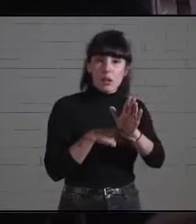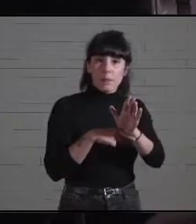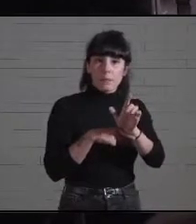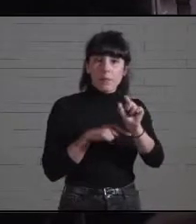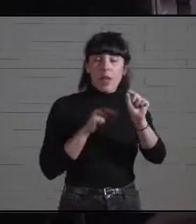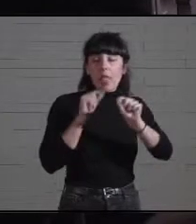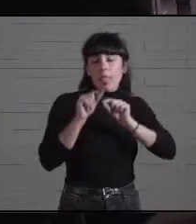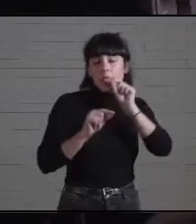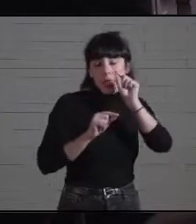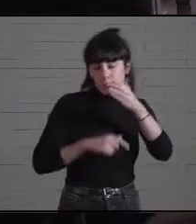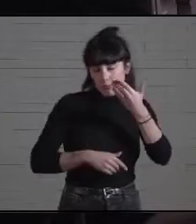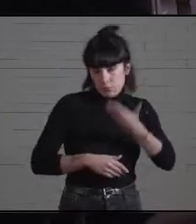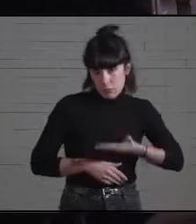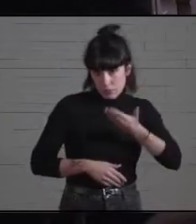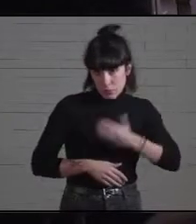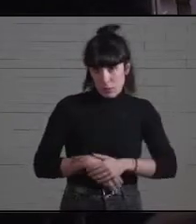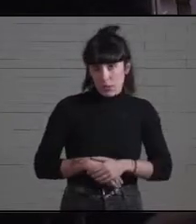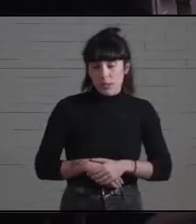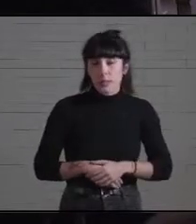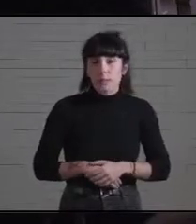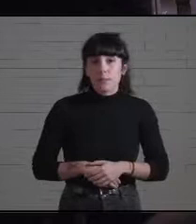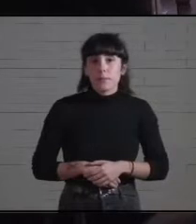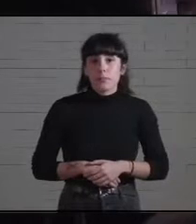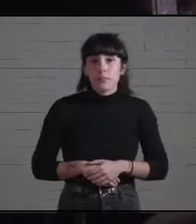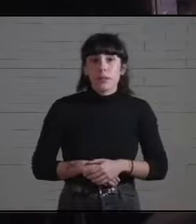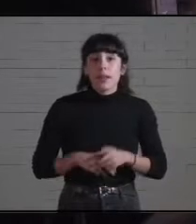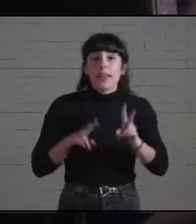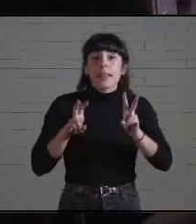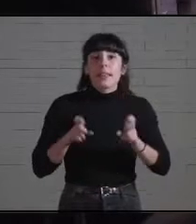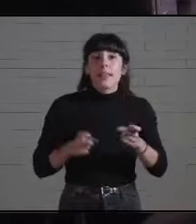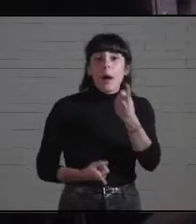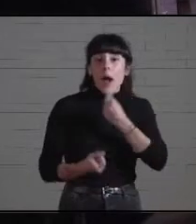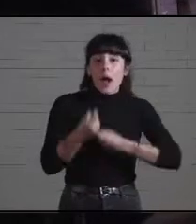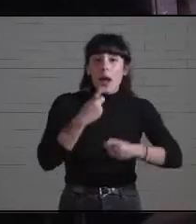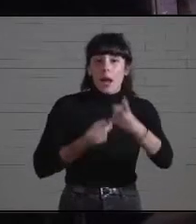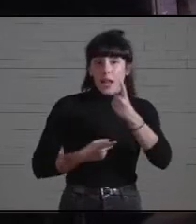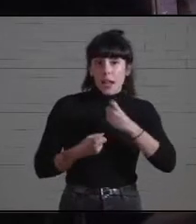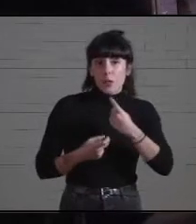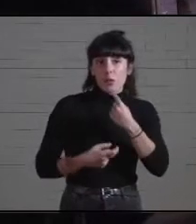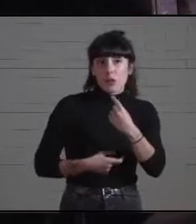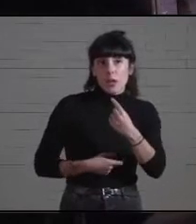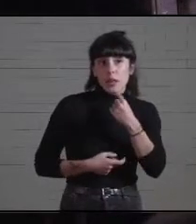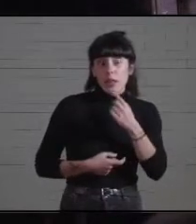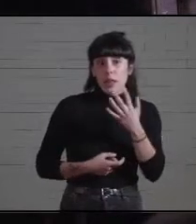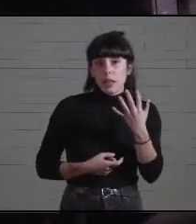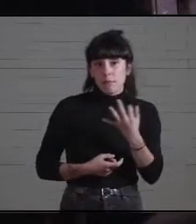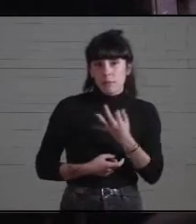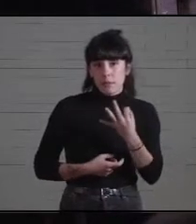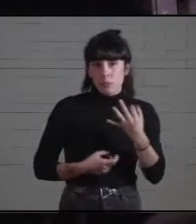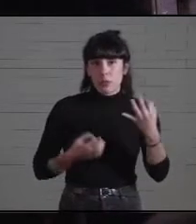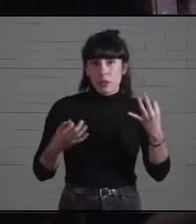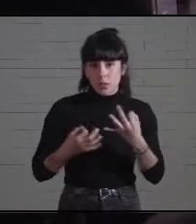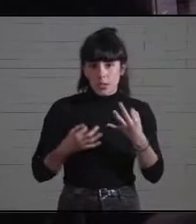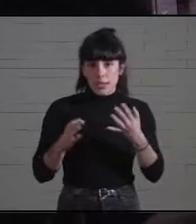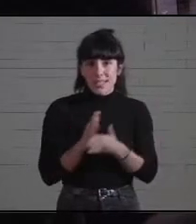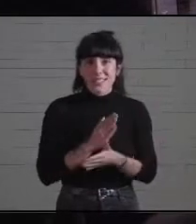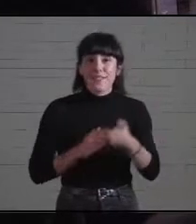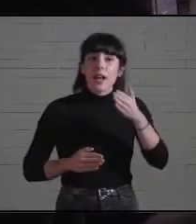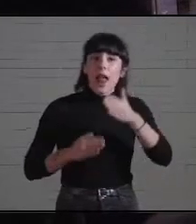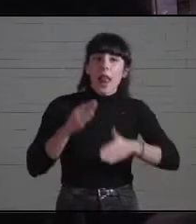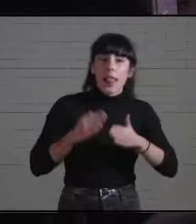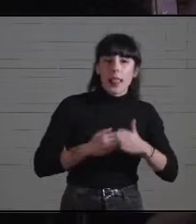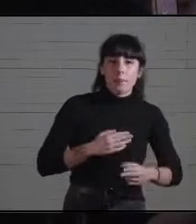muy relevantes. La encuesta hay que decir que tiene ya de partida dos limitaciones importantes